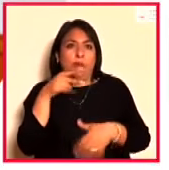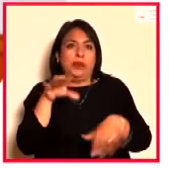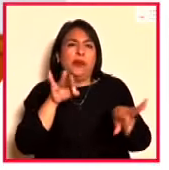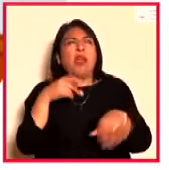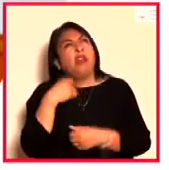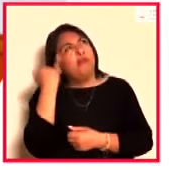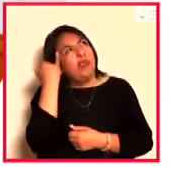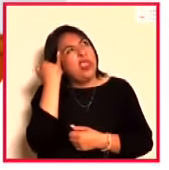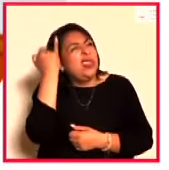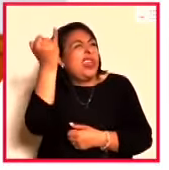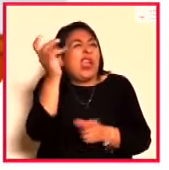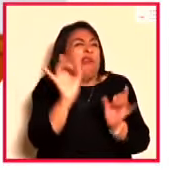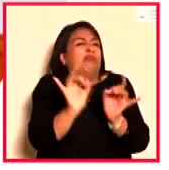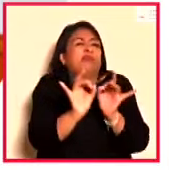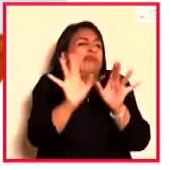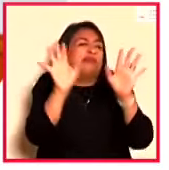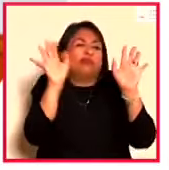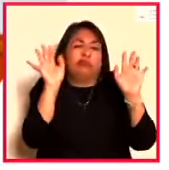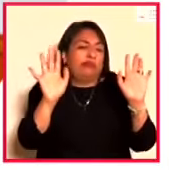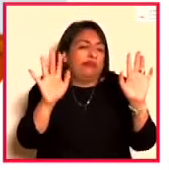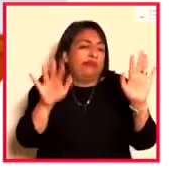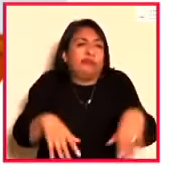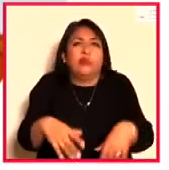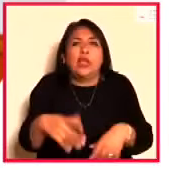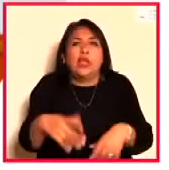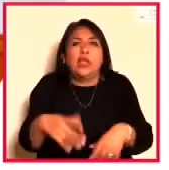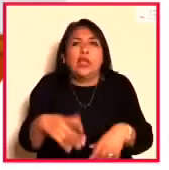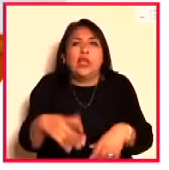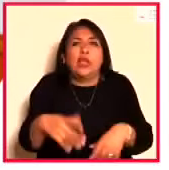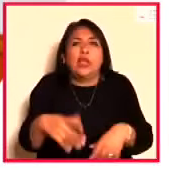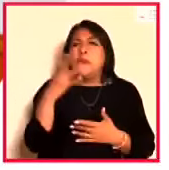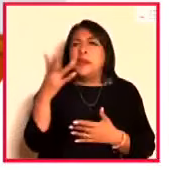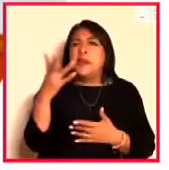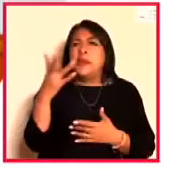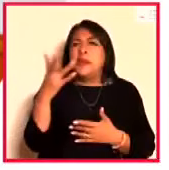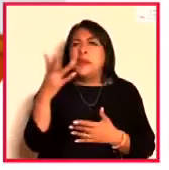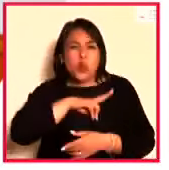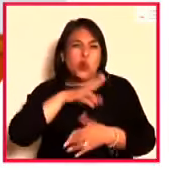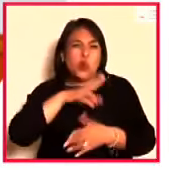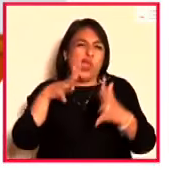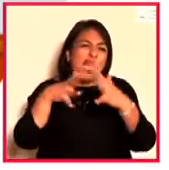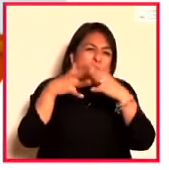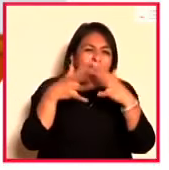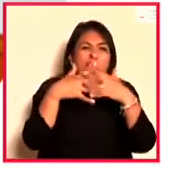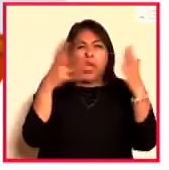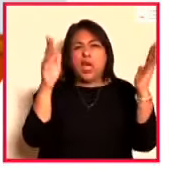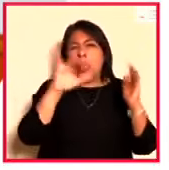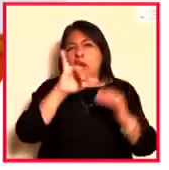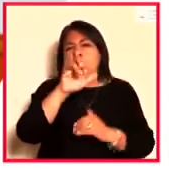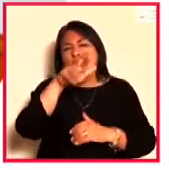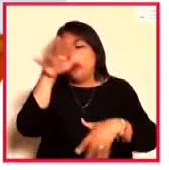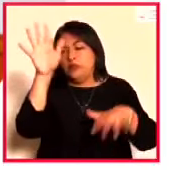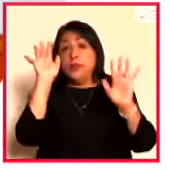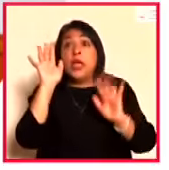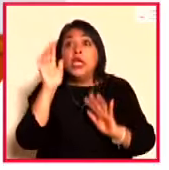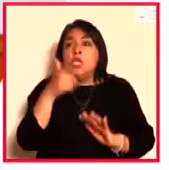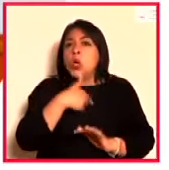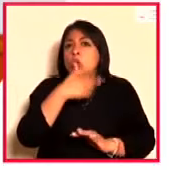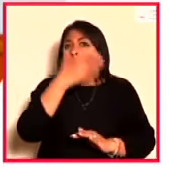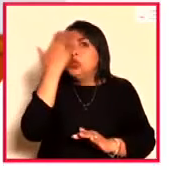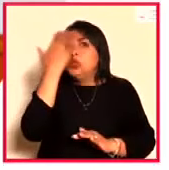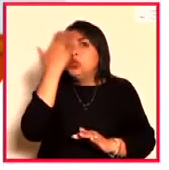situación X, unas reclamaciones de viudas de guerra, no sé qué, con Juárez y no sé qué, y como no sabía cómo terminar y dije